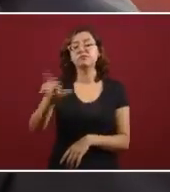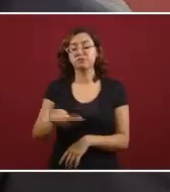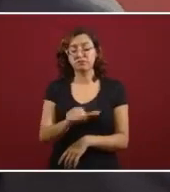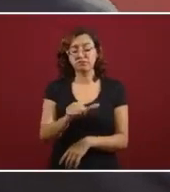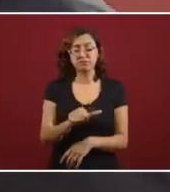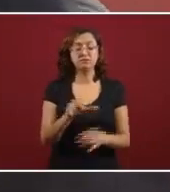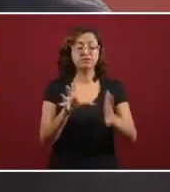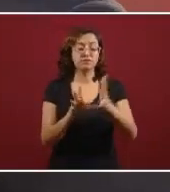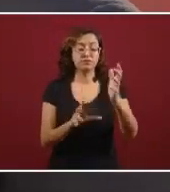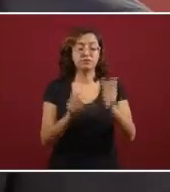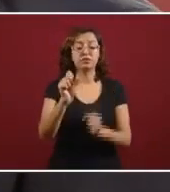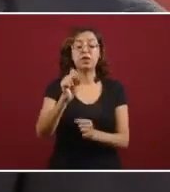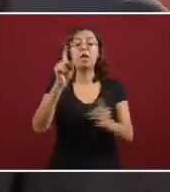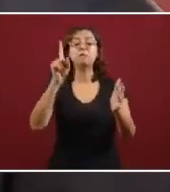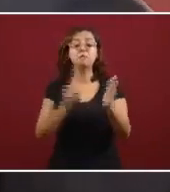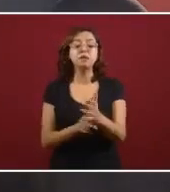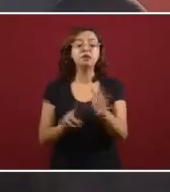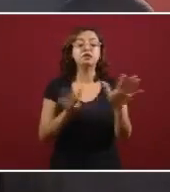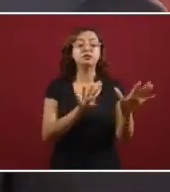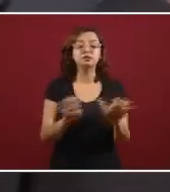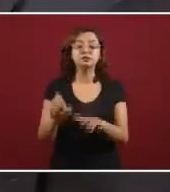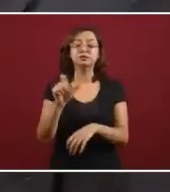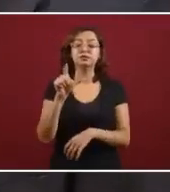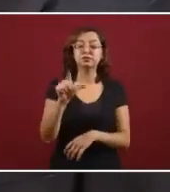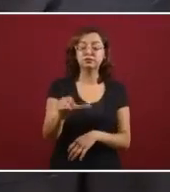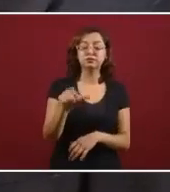de 1917,